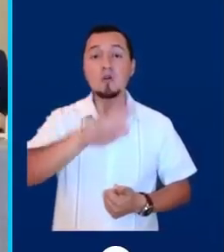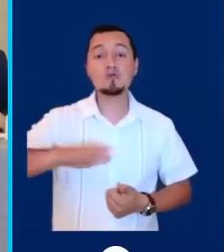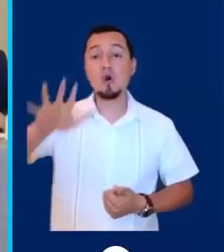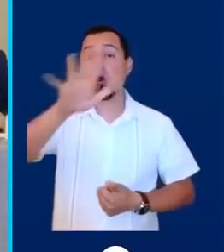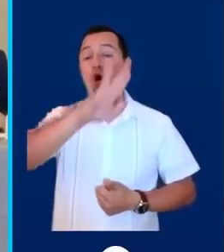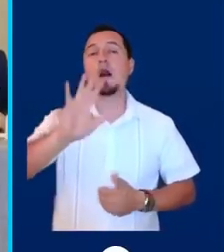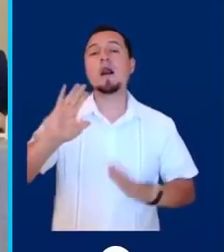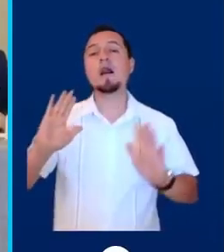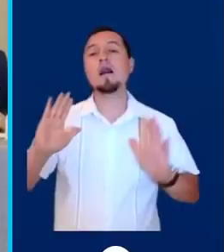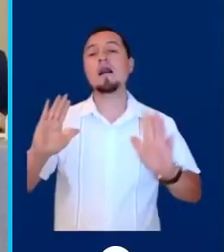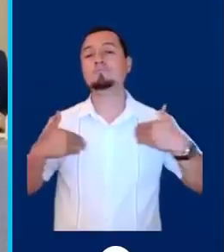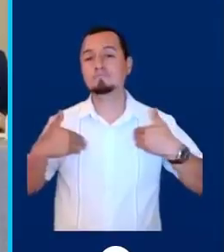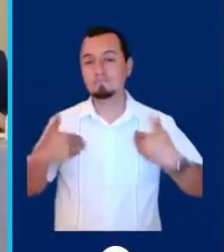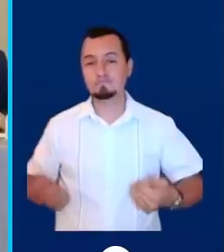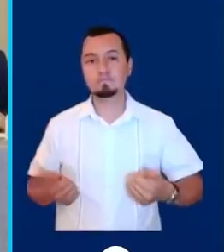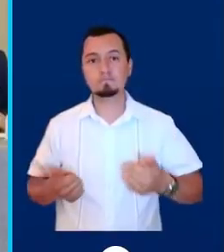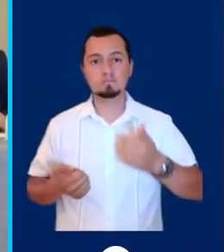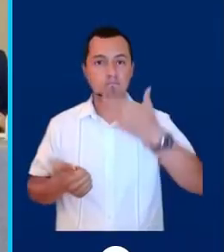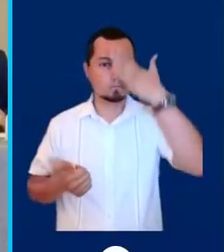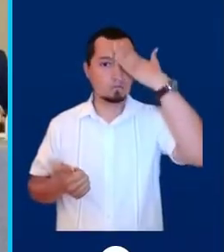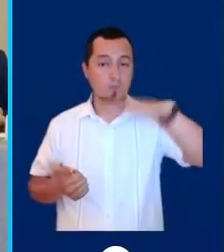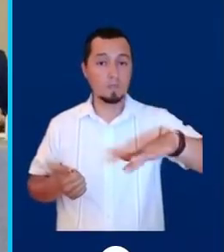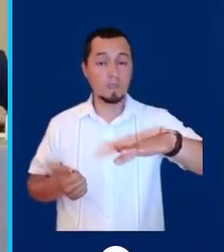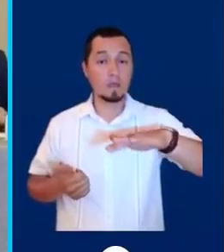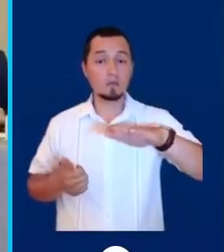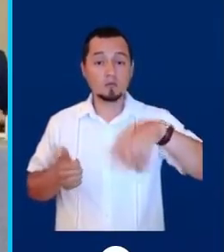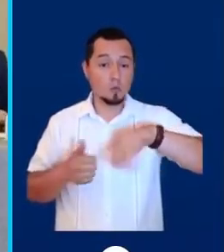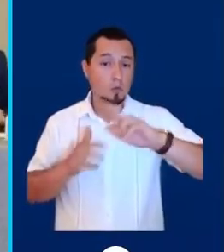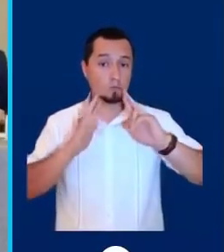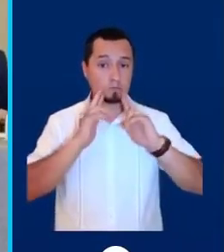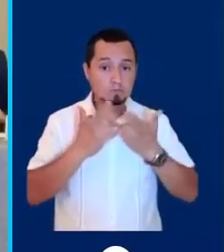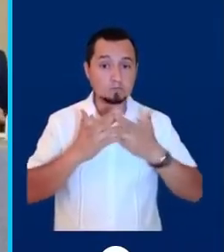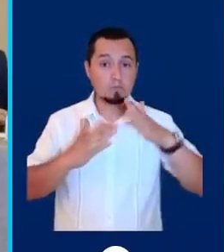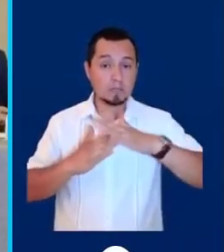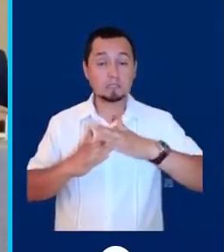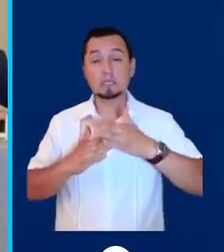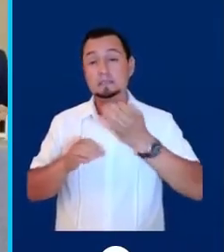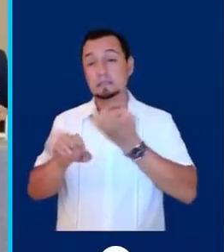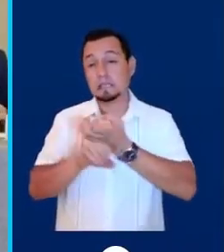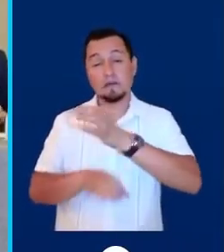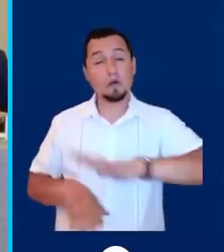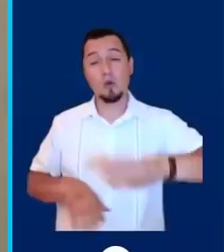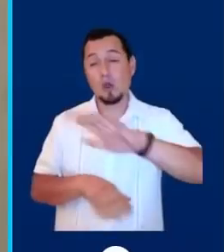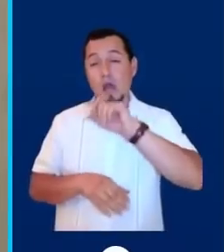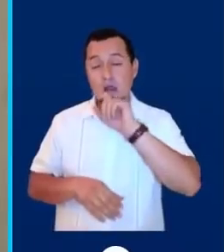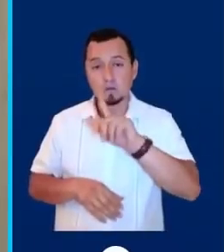que hay, pues en la mesa, y yo creo que en todo el estado,